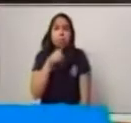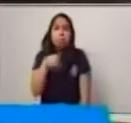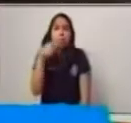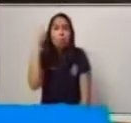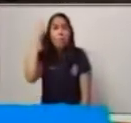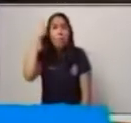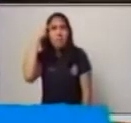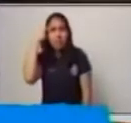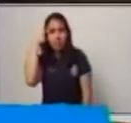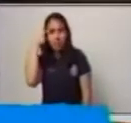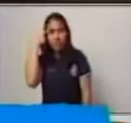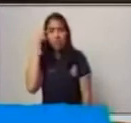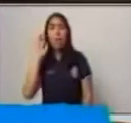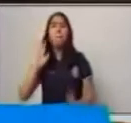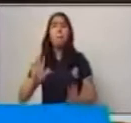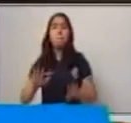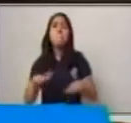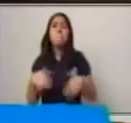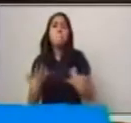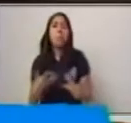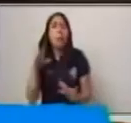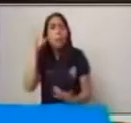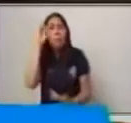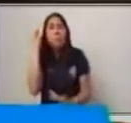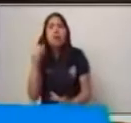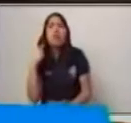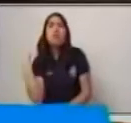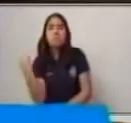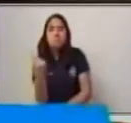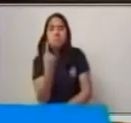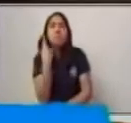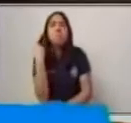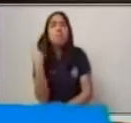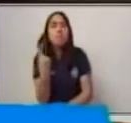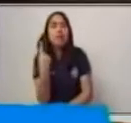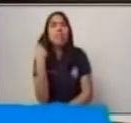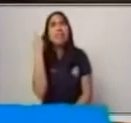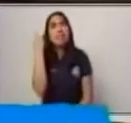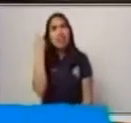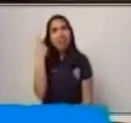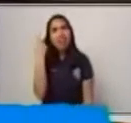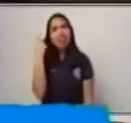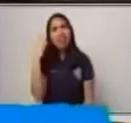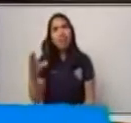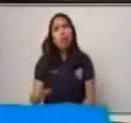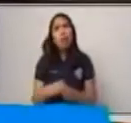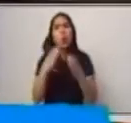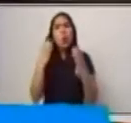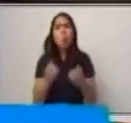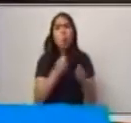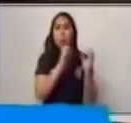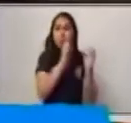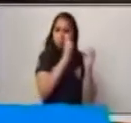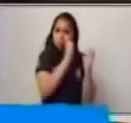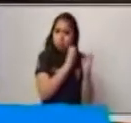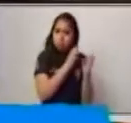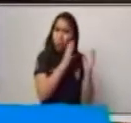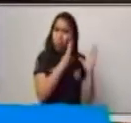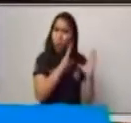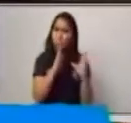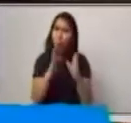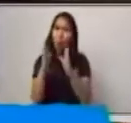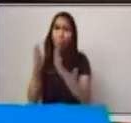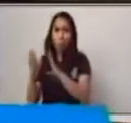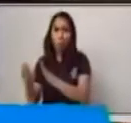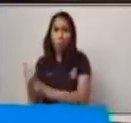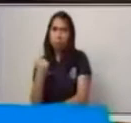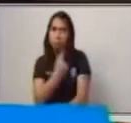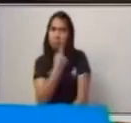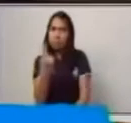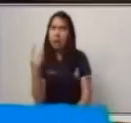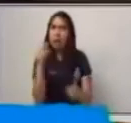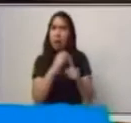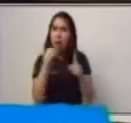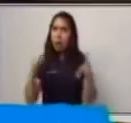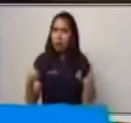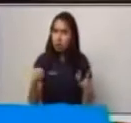crees que es importante entender cómo se construyen las oraciones, cómo se dividen, qué modifica a